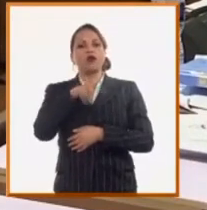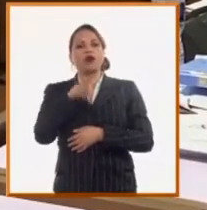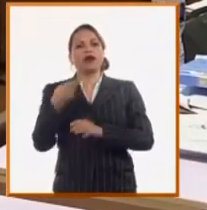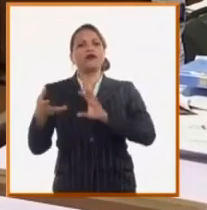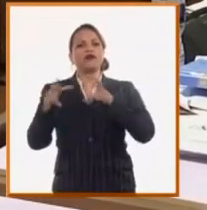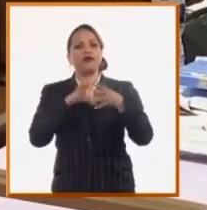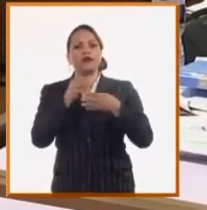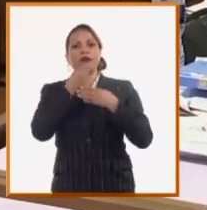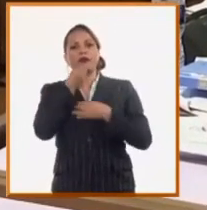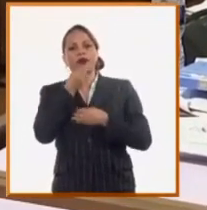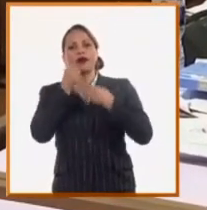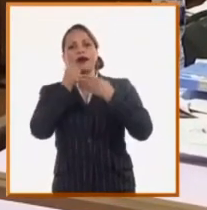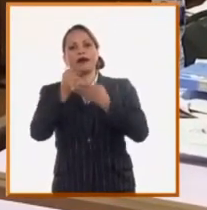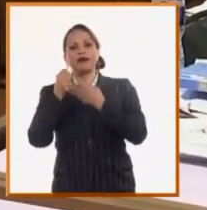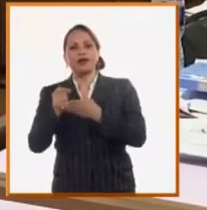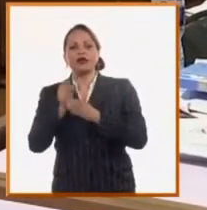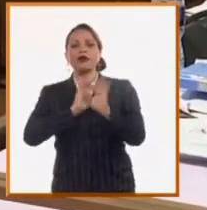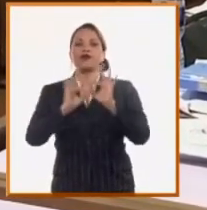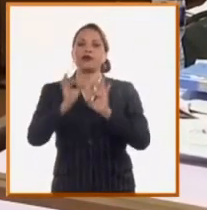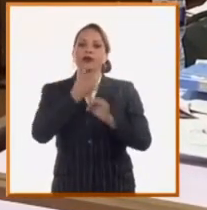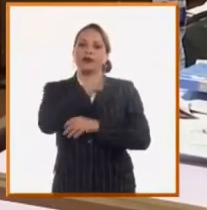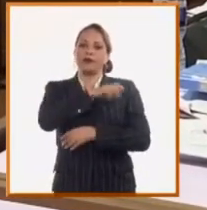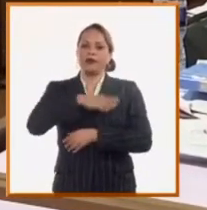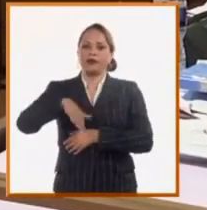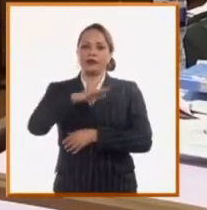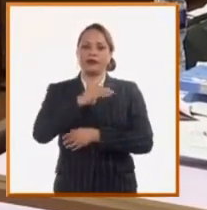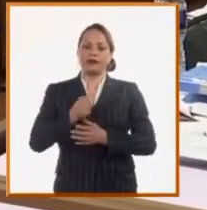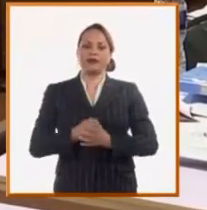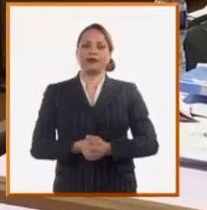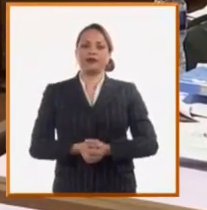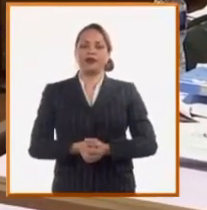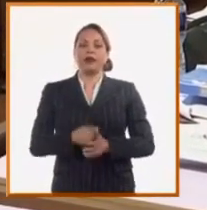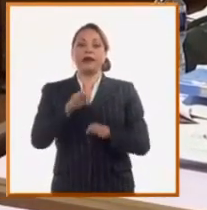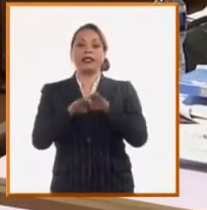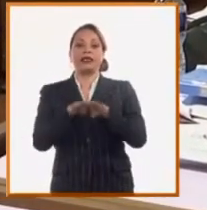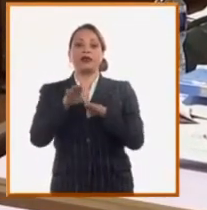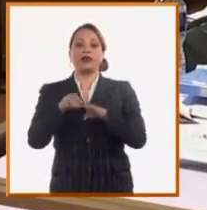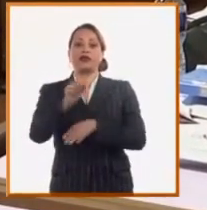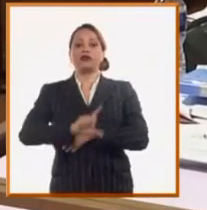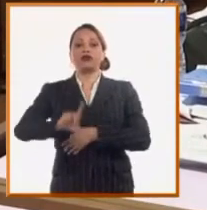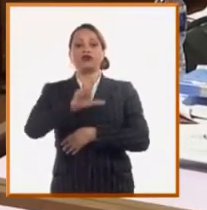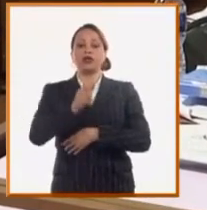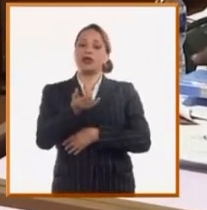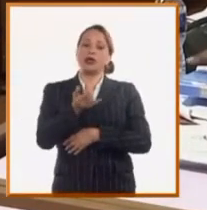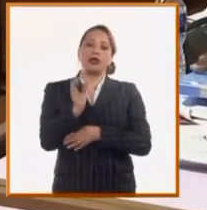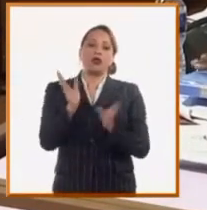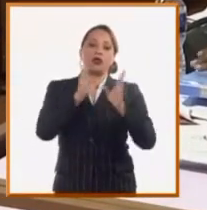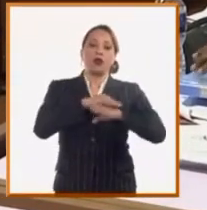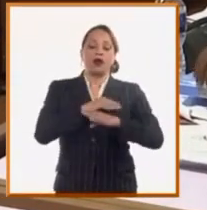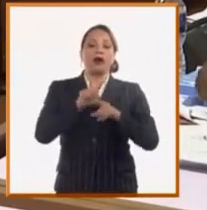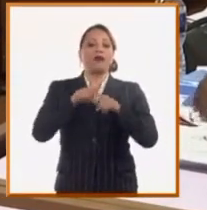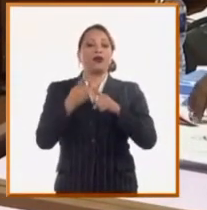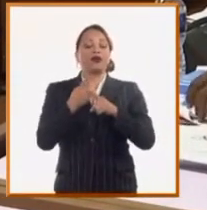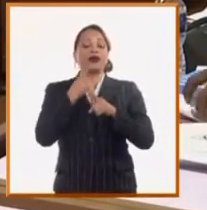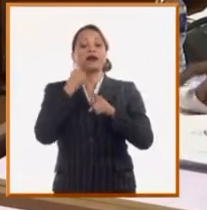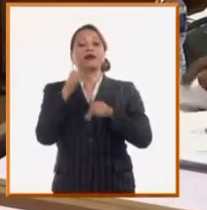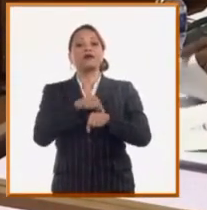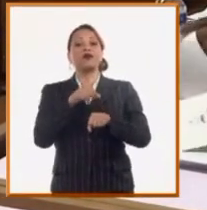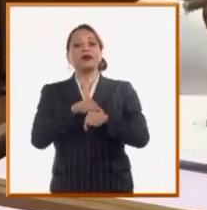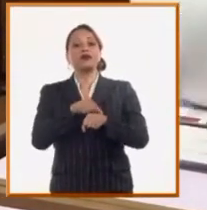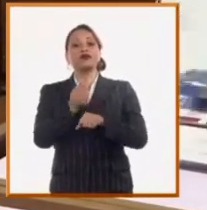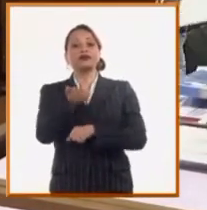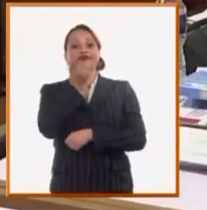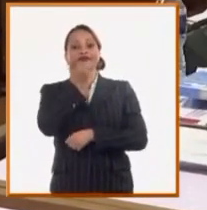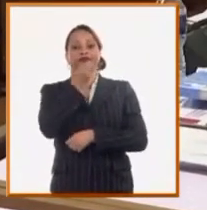que nos permitan proteger para que no nos crezcan las desigualdades sociales, para que las afectaciones... Porque todas de inmediato provocan